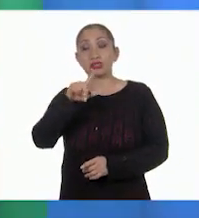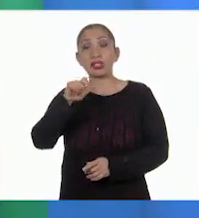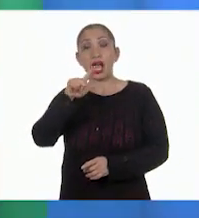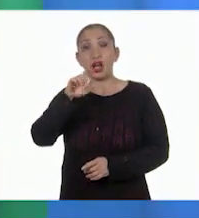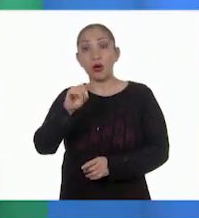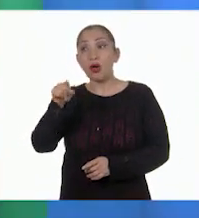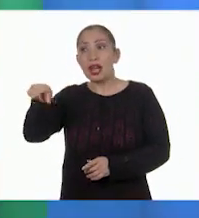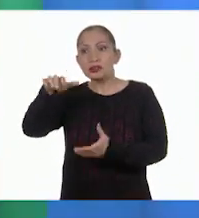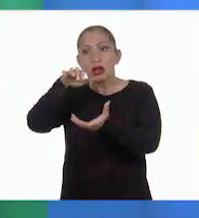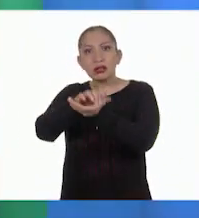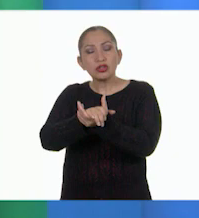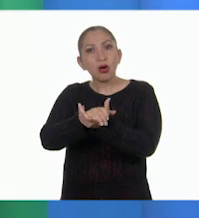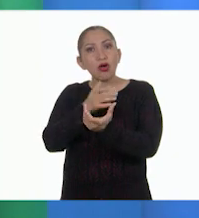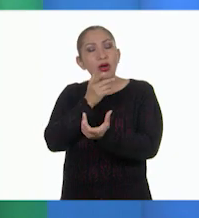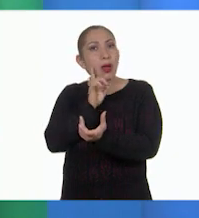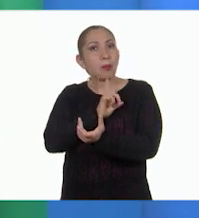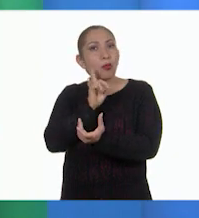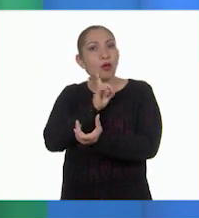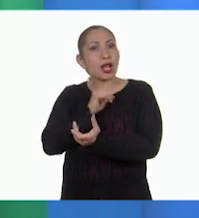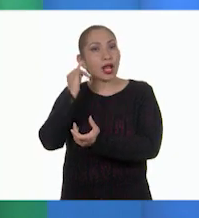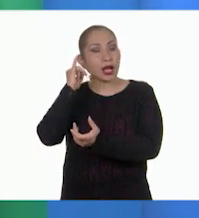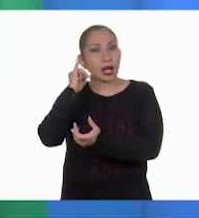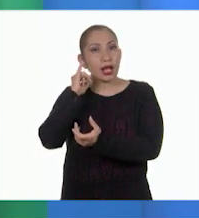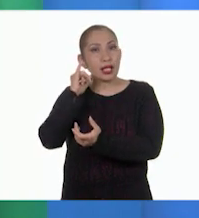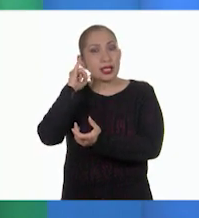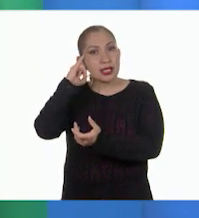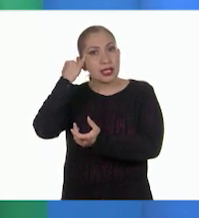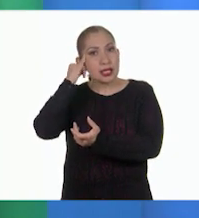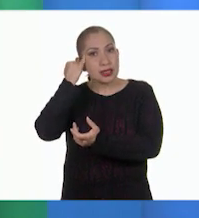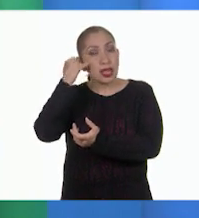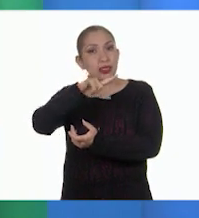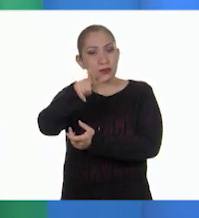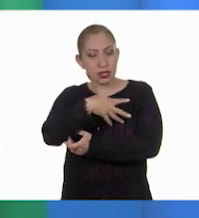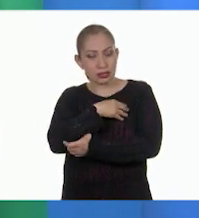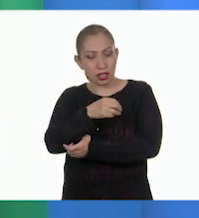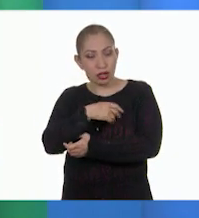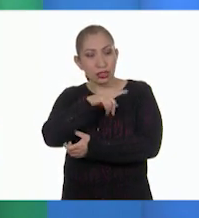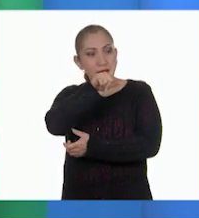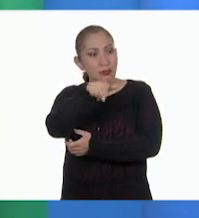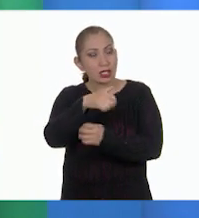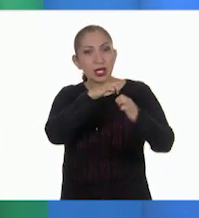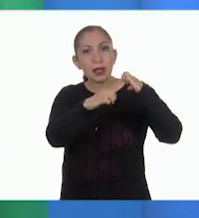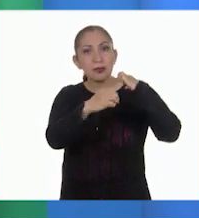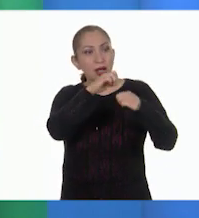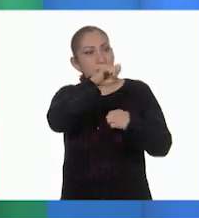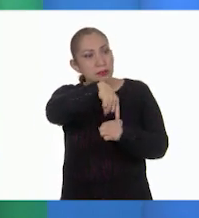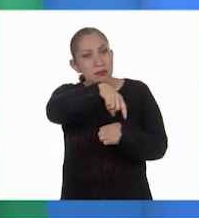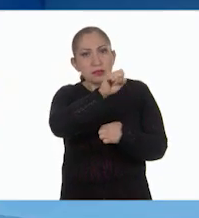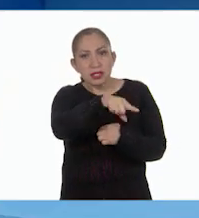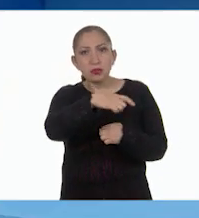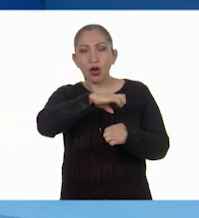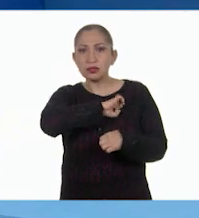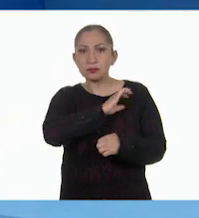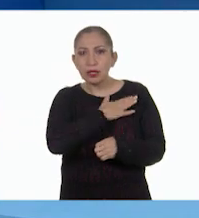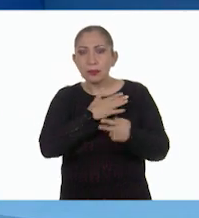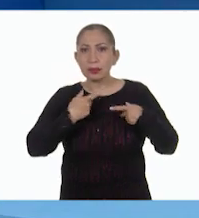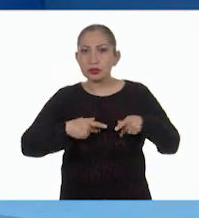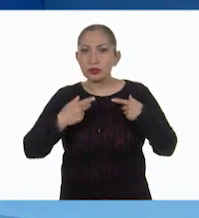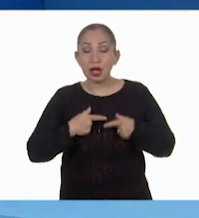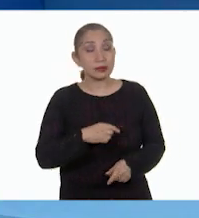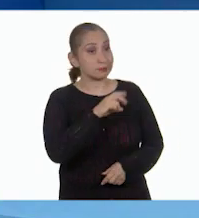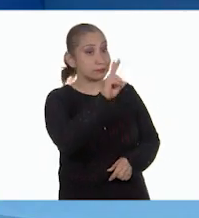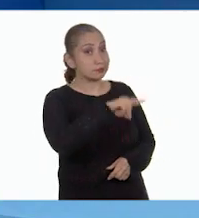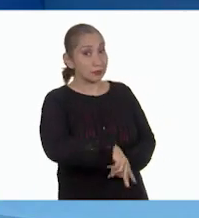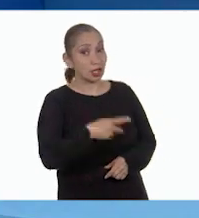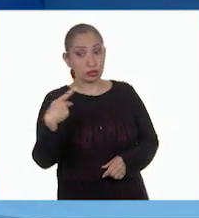se casó con una mujer maya y tuvo hijos y se volvió enemigo de los españoles. Es correcto. Los